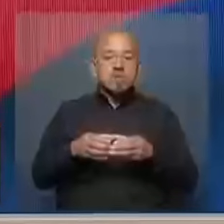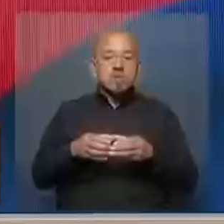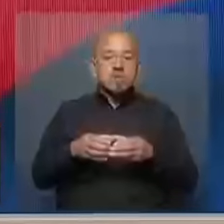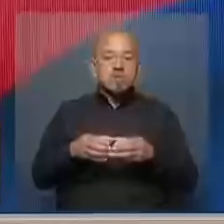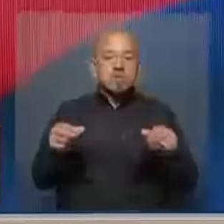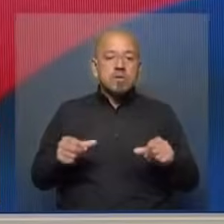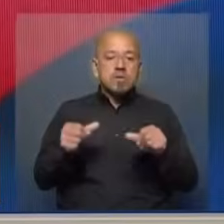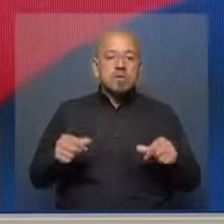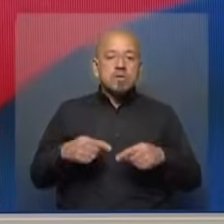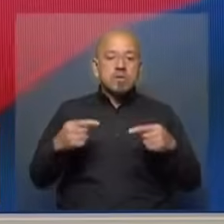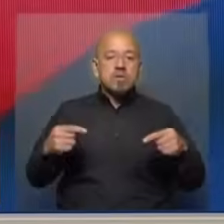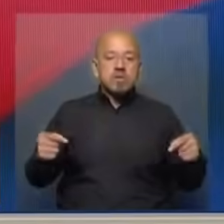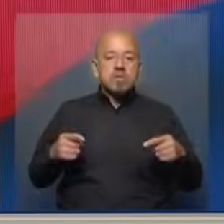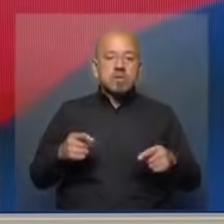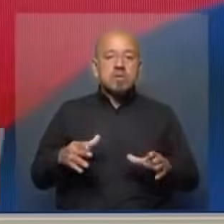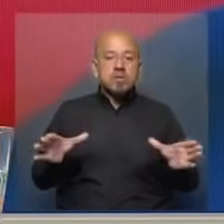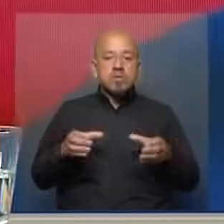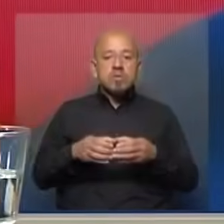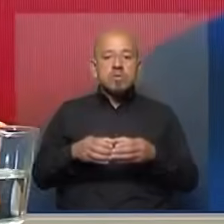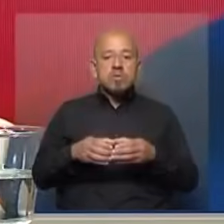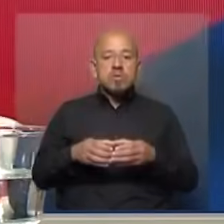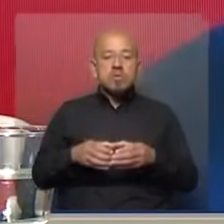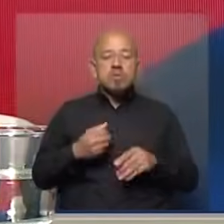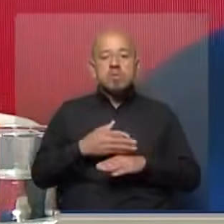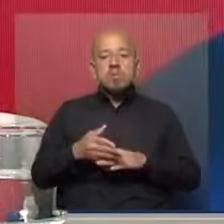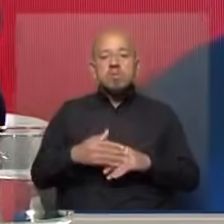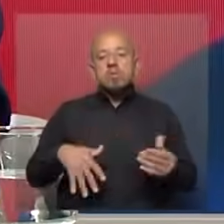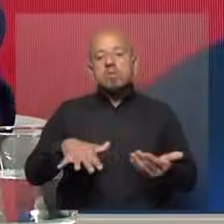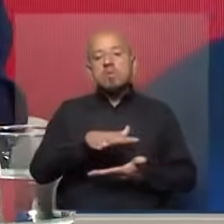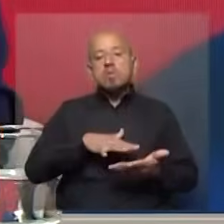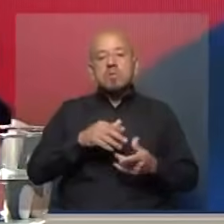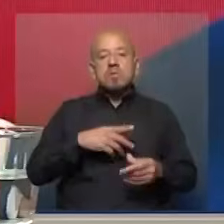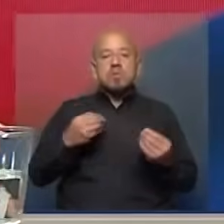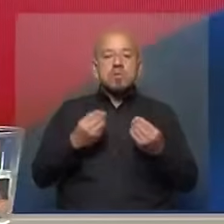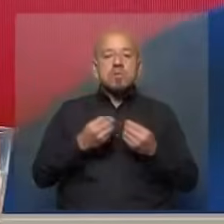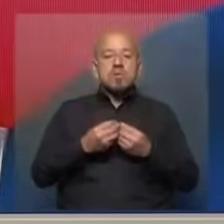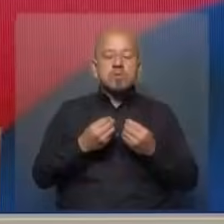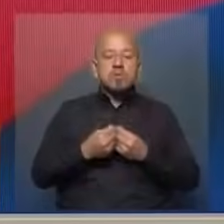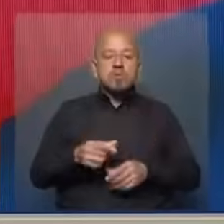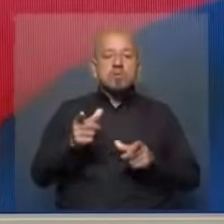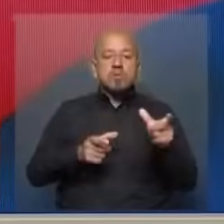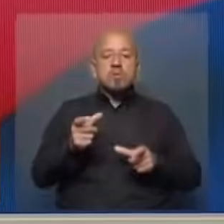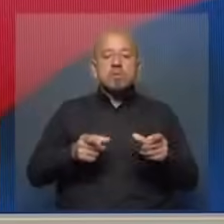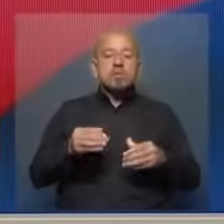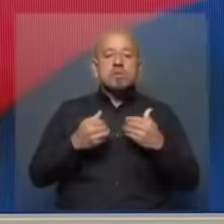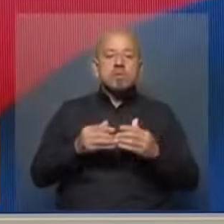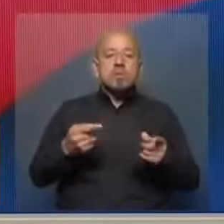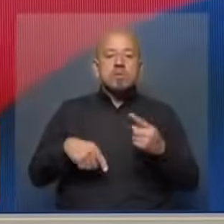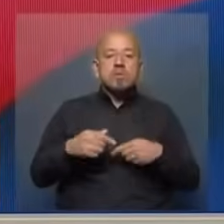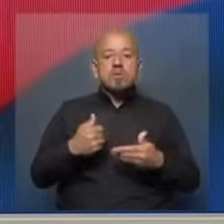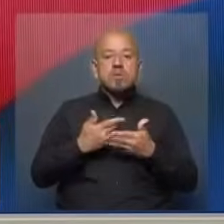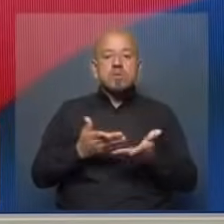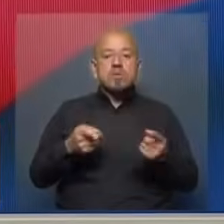haciendo cosas, esa comisión se fortalece y después recorremos barrios con decenas de personas que nos empiezan a mostrar a nosotros